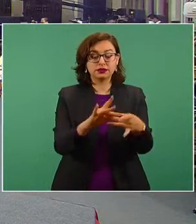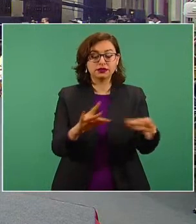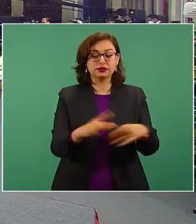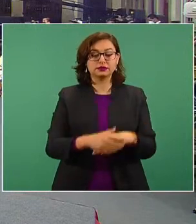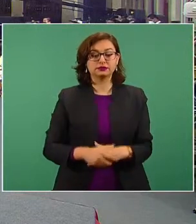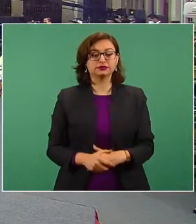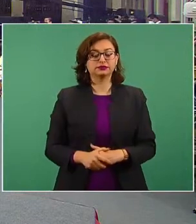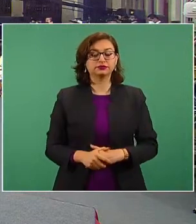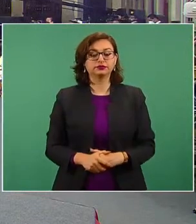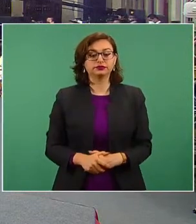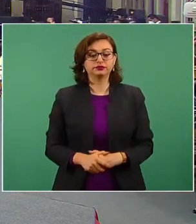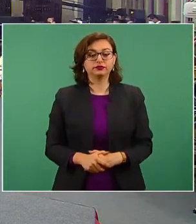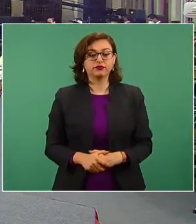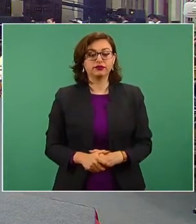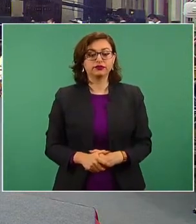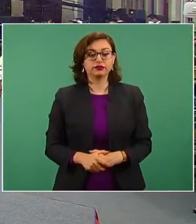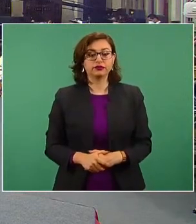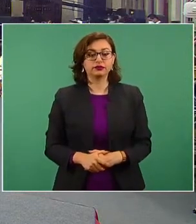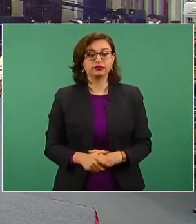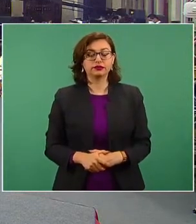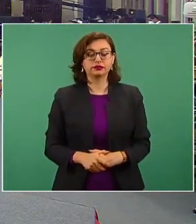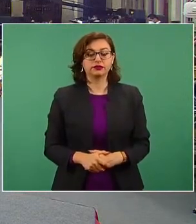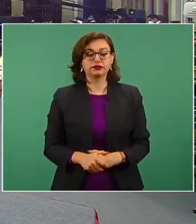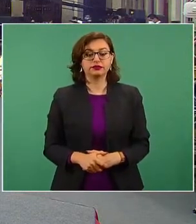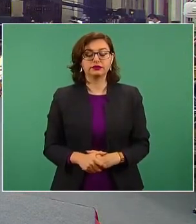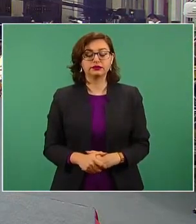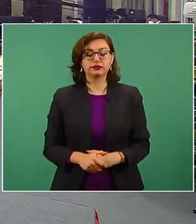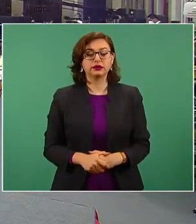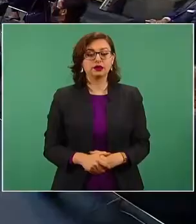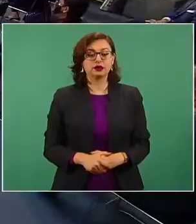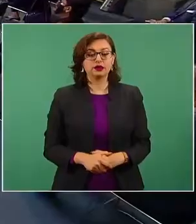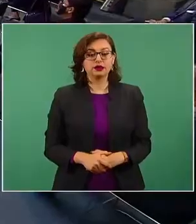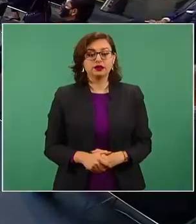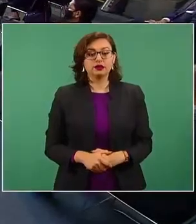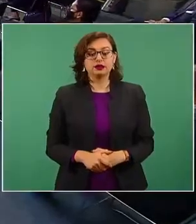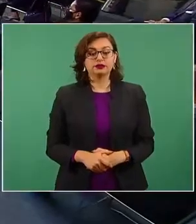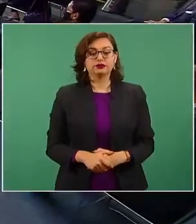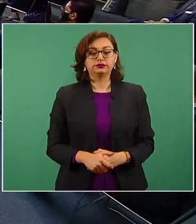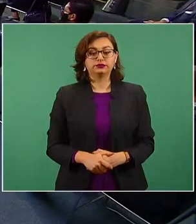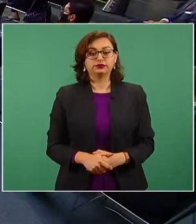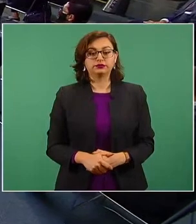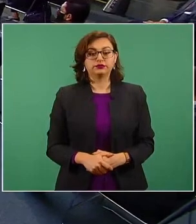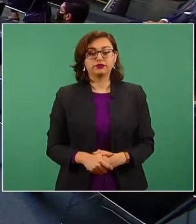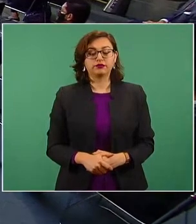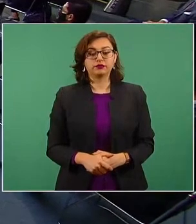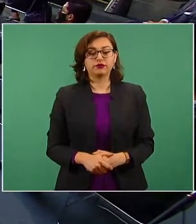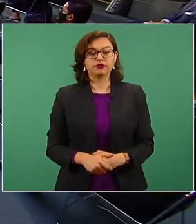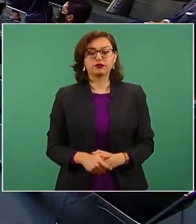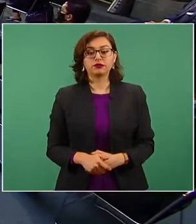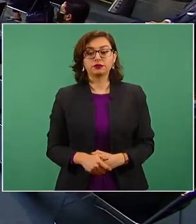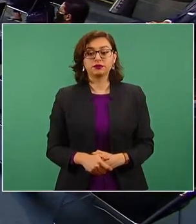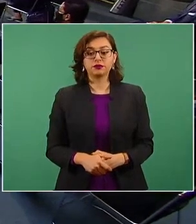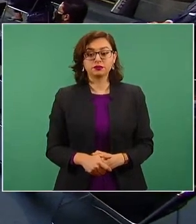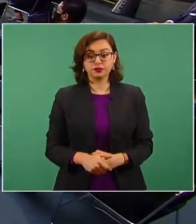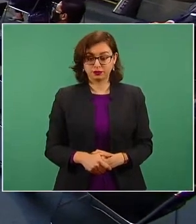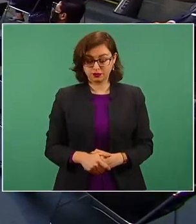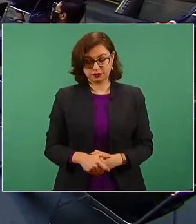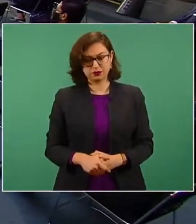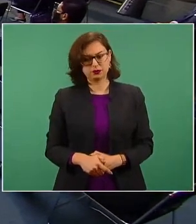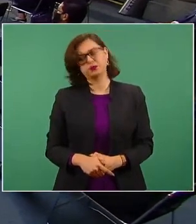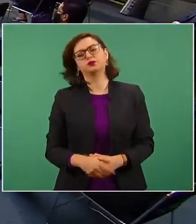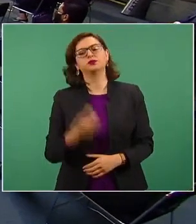Adelante. Gracias, presidente. Más que con despachos privados, con las